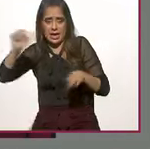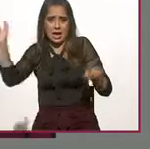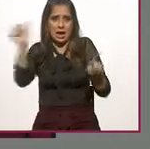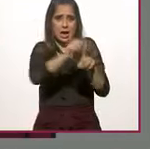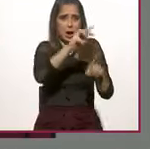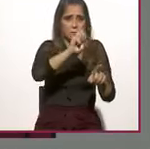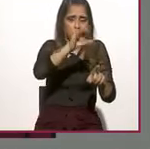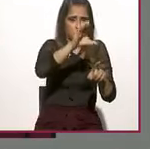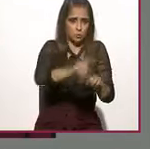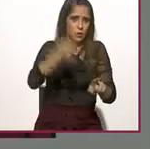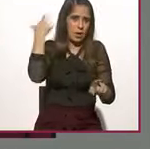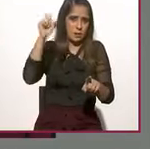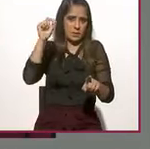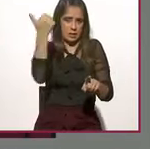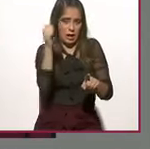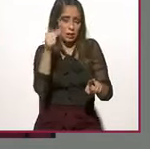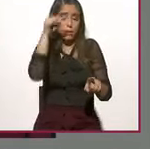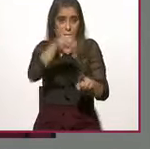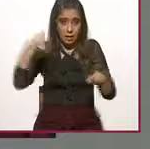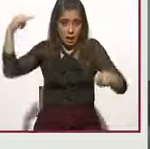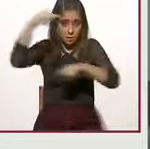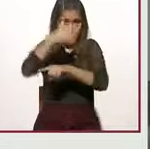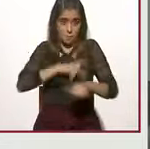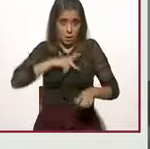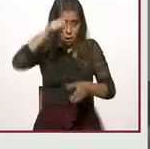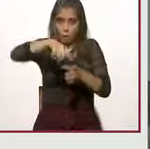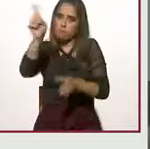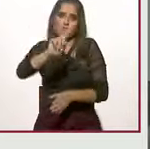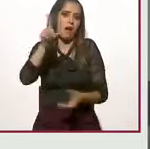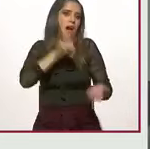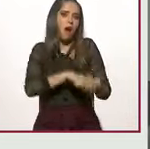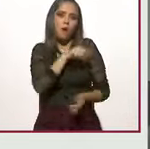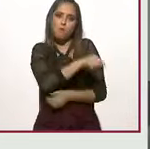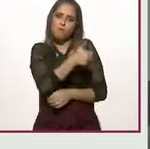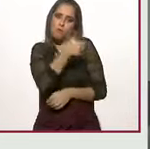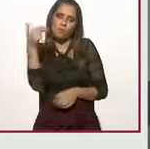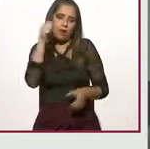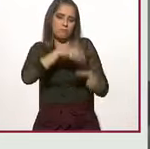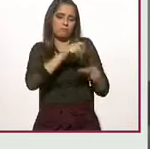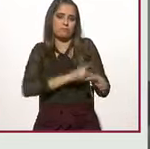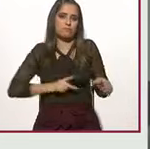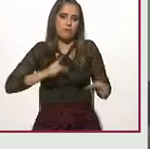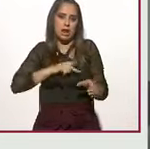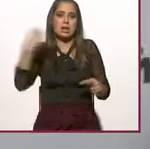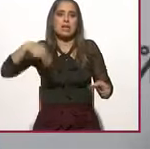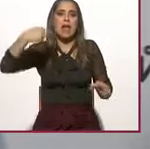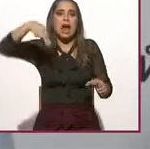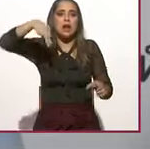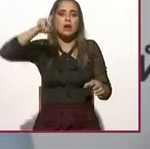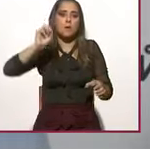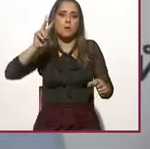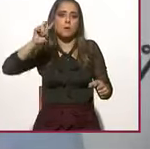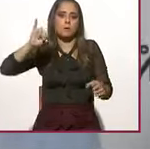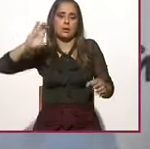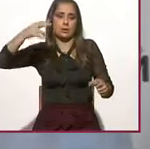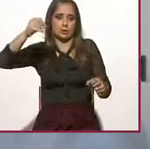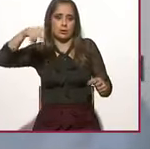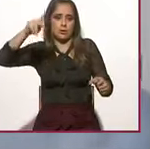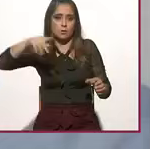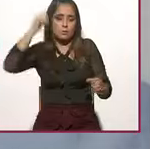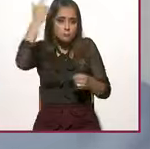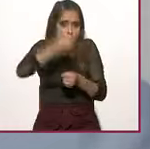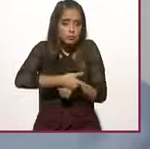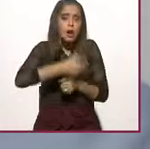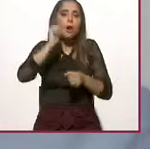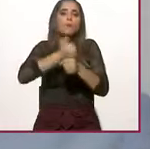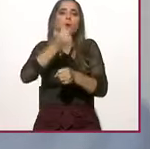agosto pasado, como se suponía. De acuerdo con su equipo de trabajo, los rastros del veneno neurotóxico conocido como Novichok fueron hallados en las